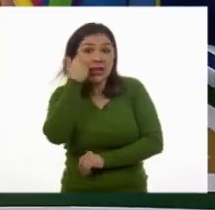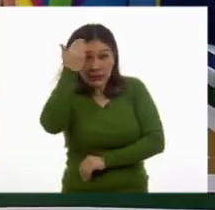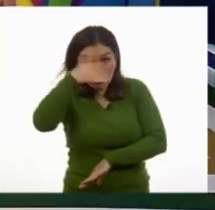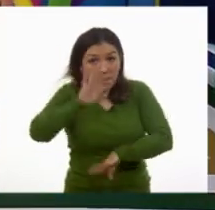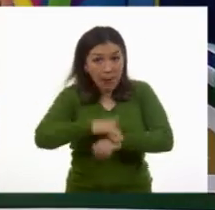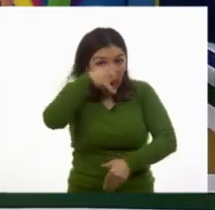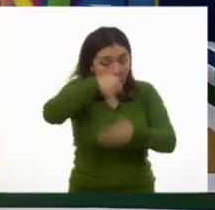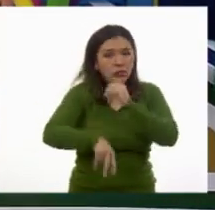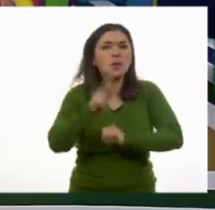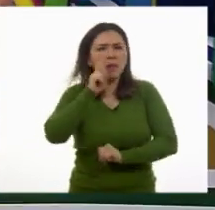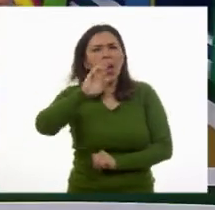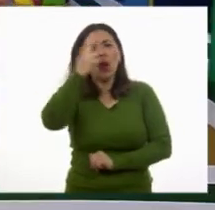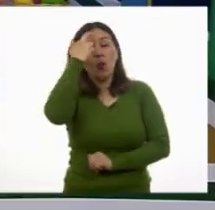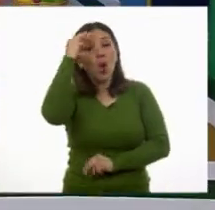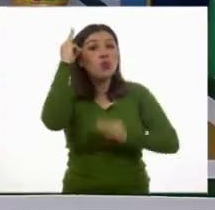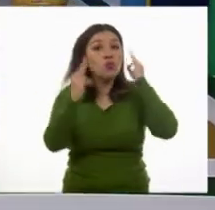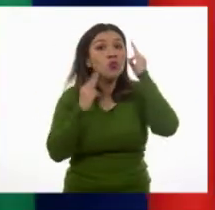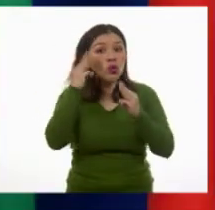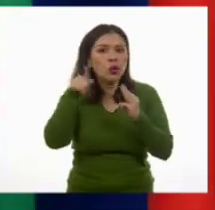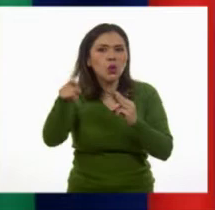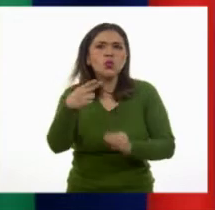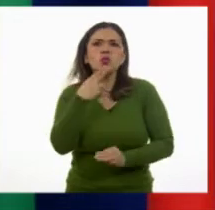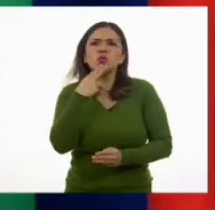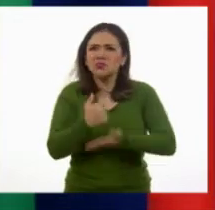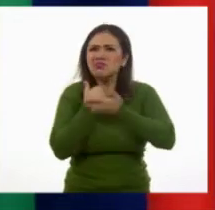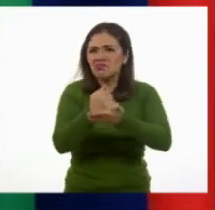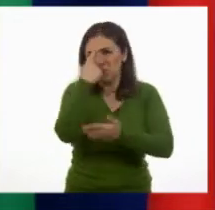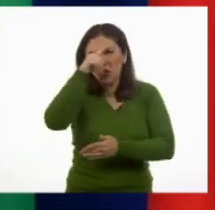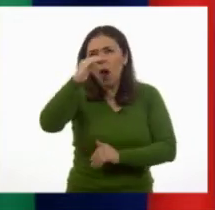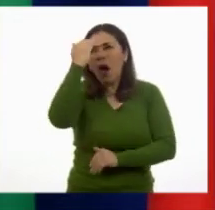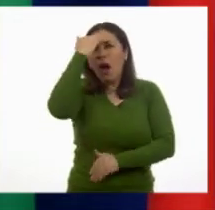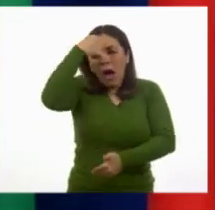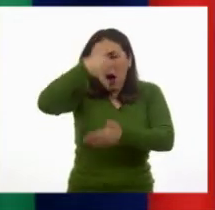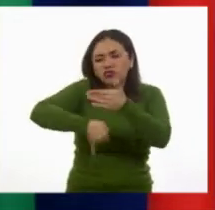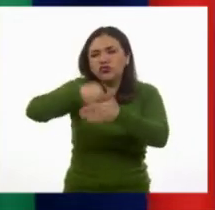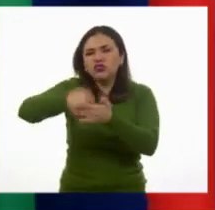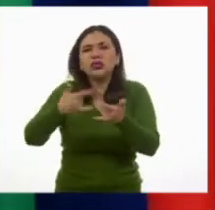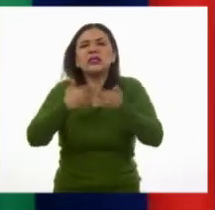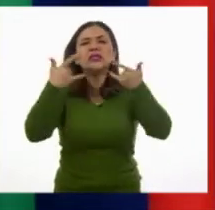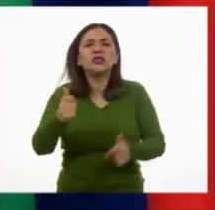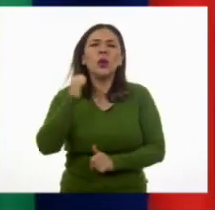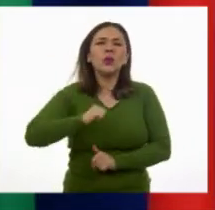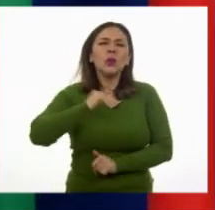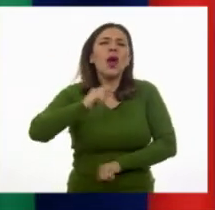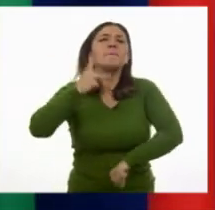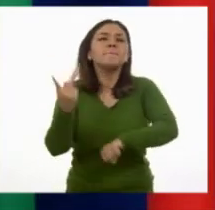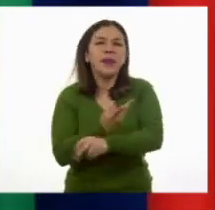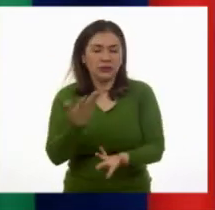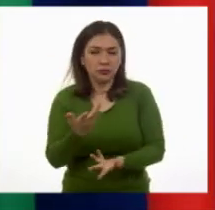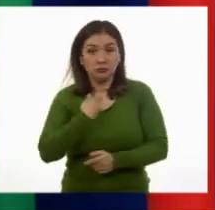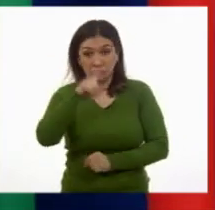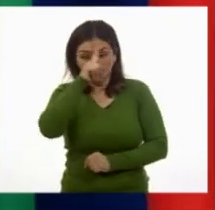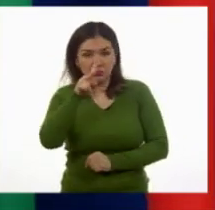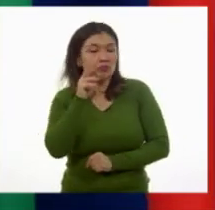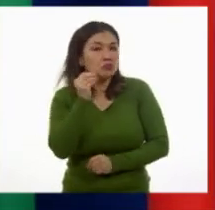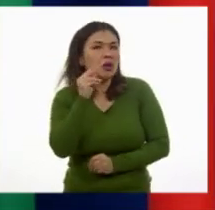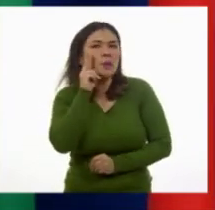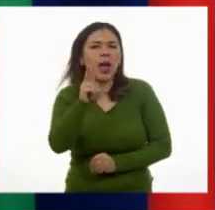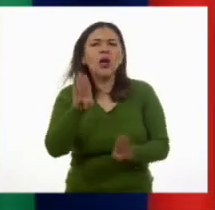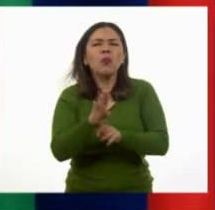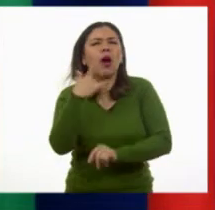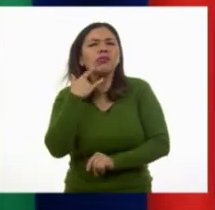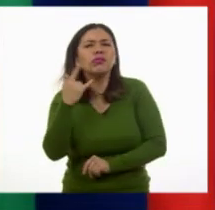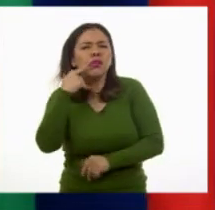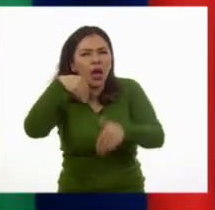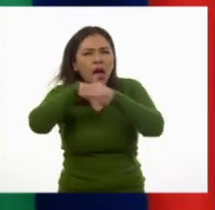más, recuerda que los museos son una herramienta buenísima para conocer lo que sucedió en épocas pasadas. Te recomiendo mucho hacer un